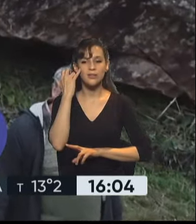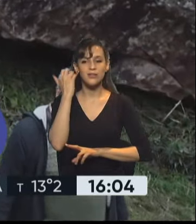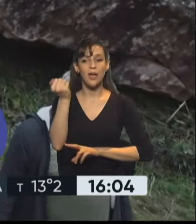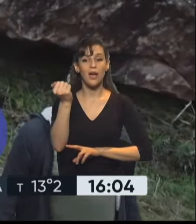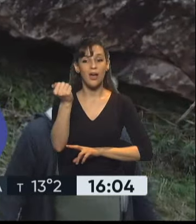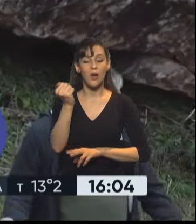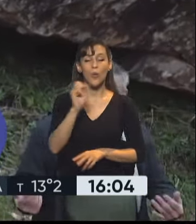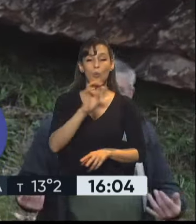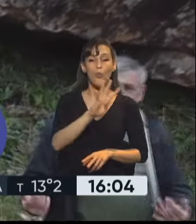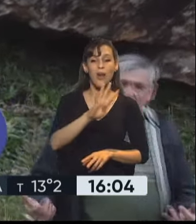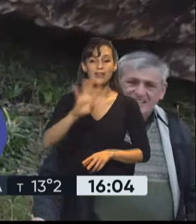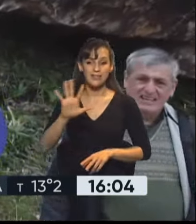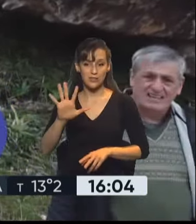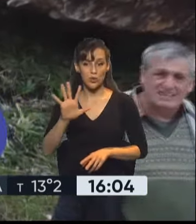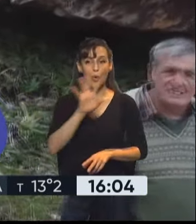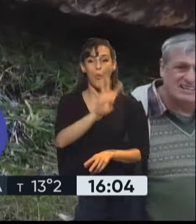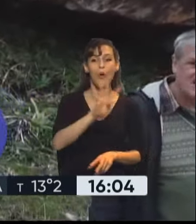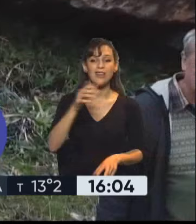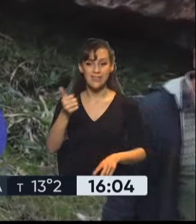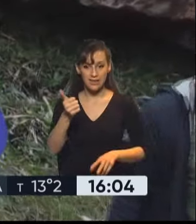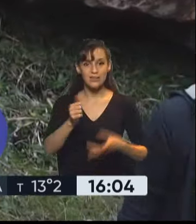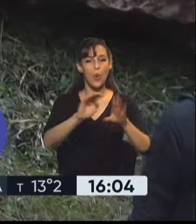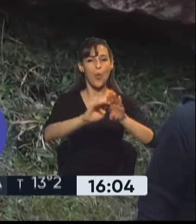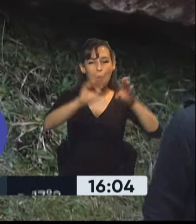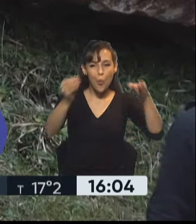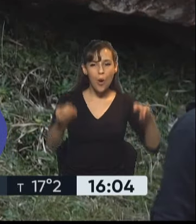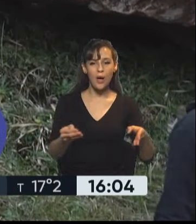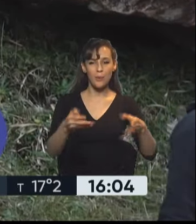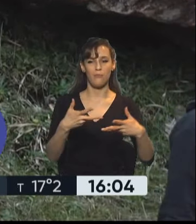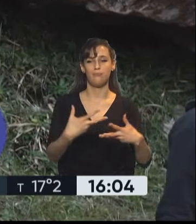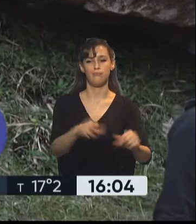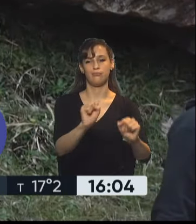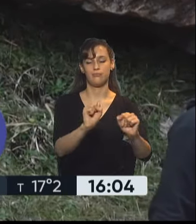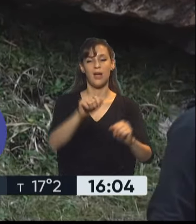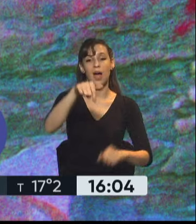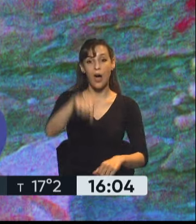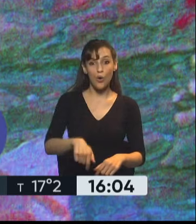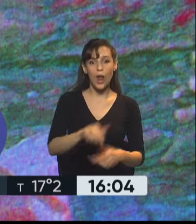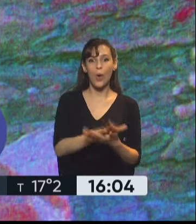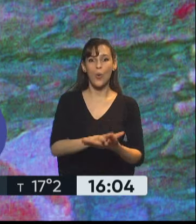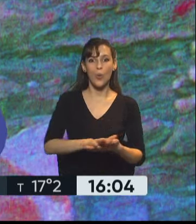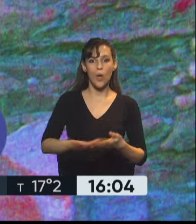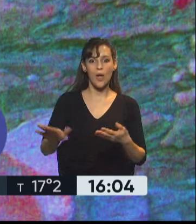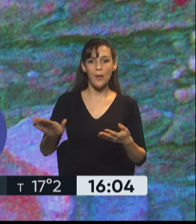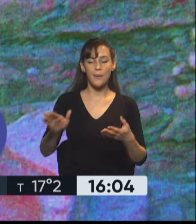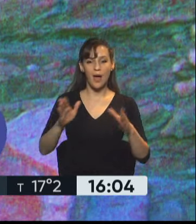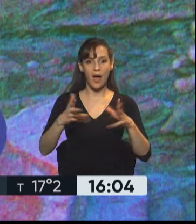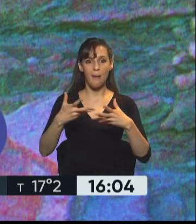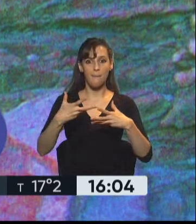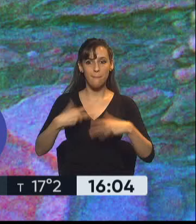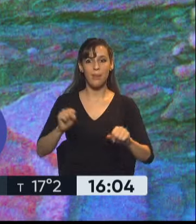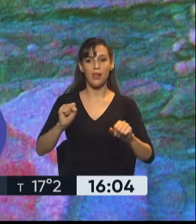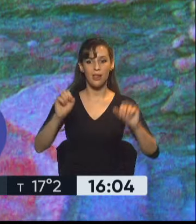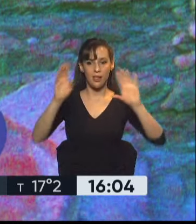45, 46 cuevas con arte rupestre. Lo que hemos encontrado ahora es unas nuevas cuevas con pintura rupestre, y esto es lo